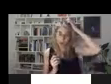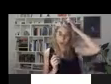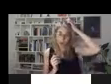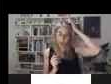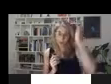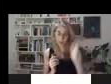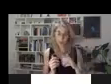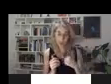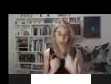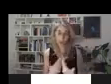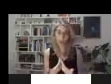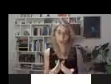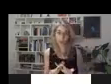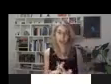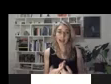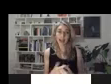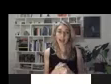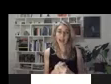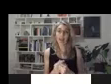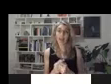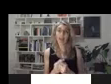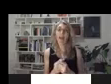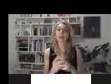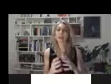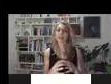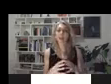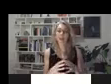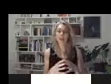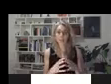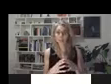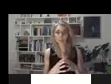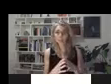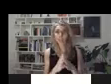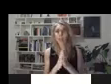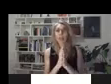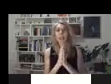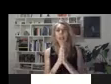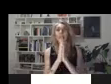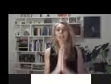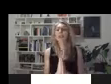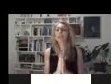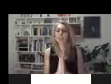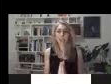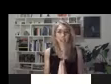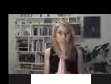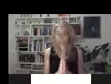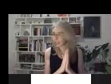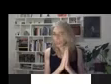incipientes, luego en aquellos otros que tengan carrera más consagrada, el